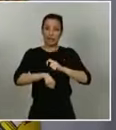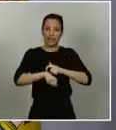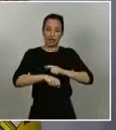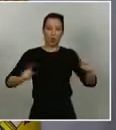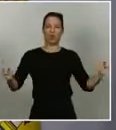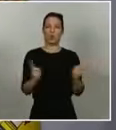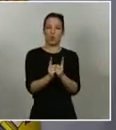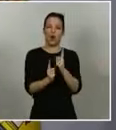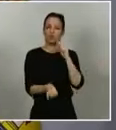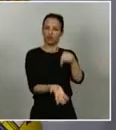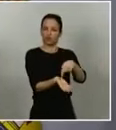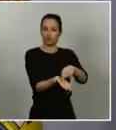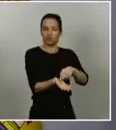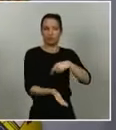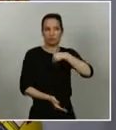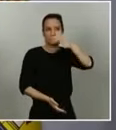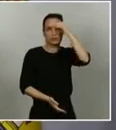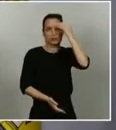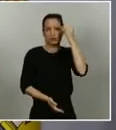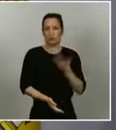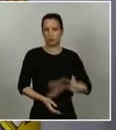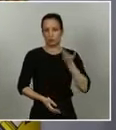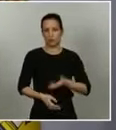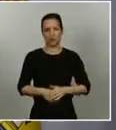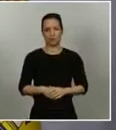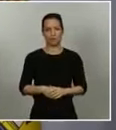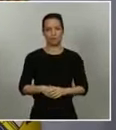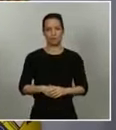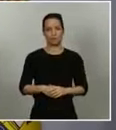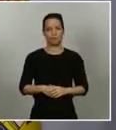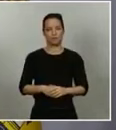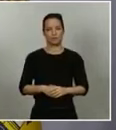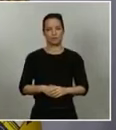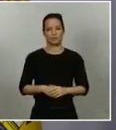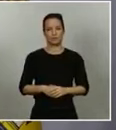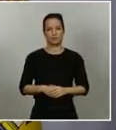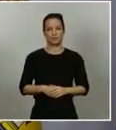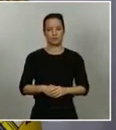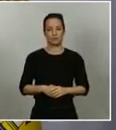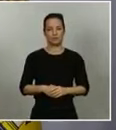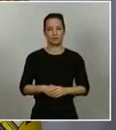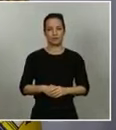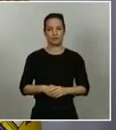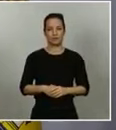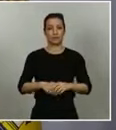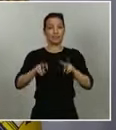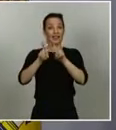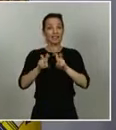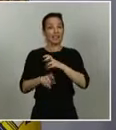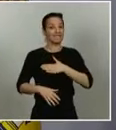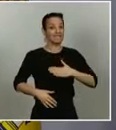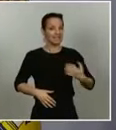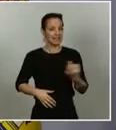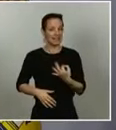que yo creo que era muy relevante. Lo relevante también es decir que lo que pretendía el estudio era dimensionar